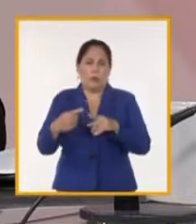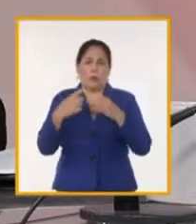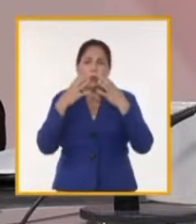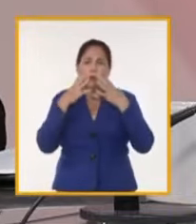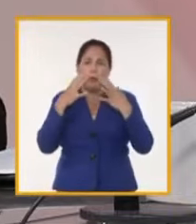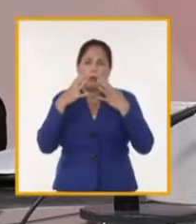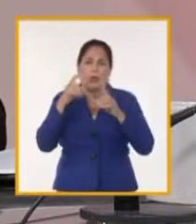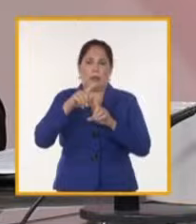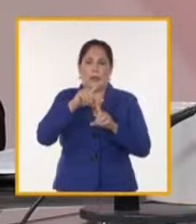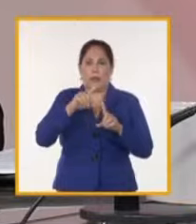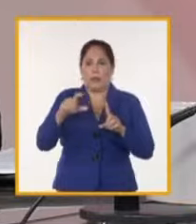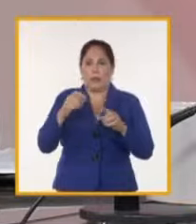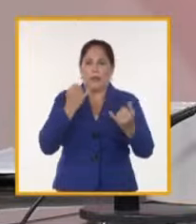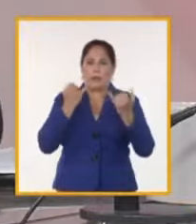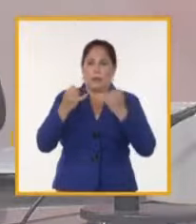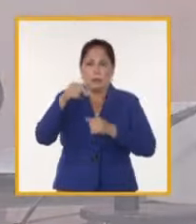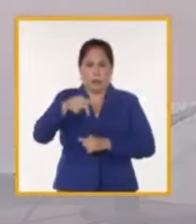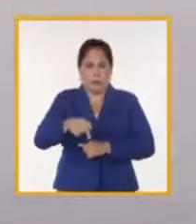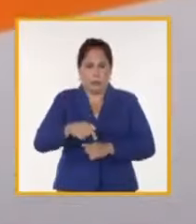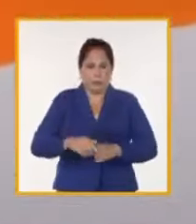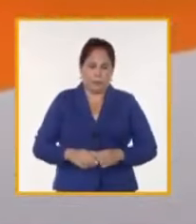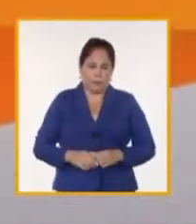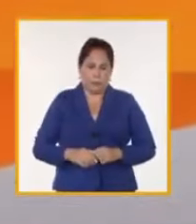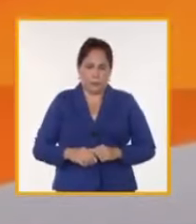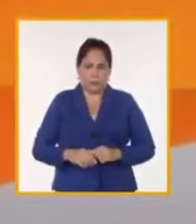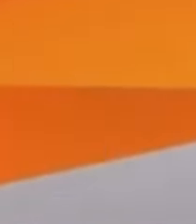nos acompañen en nuestra mesa redonda de